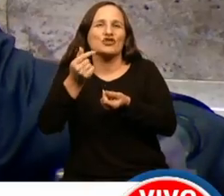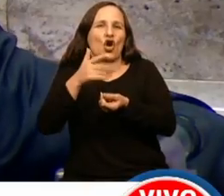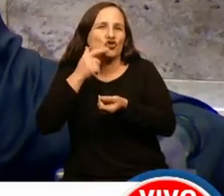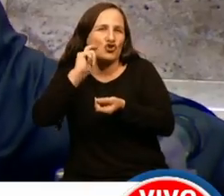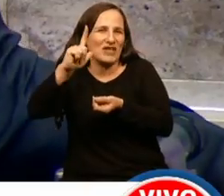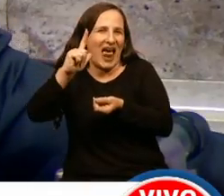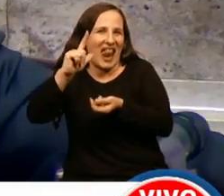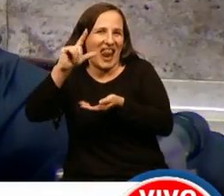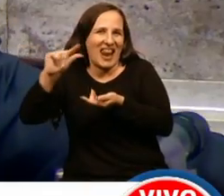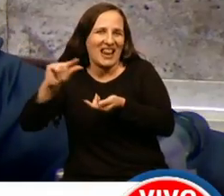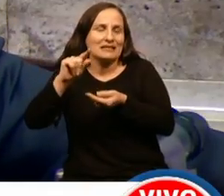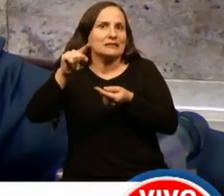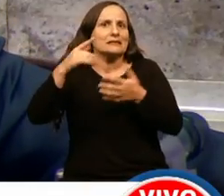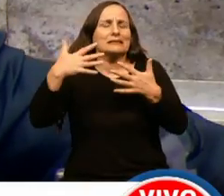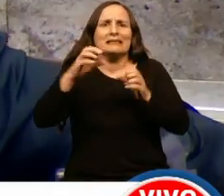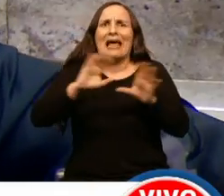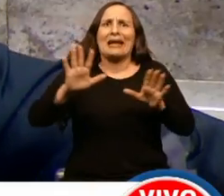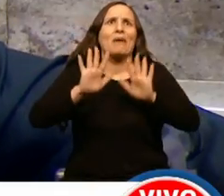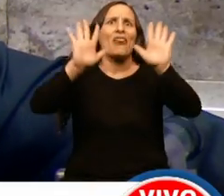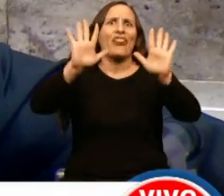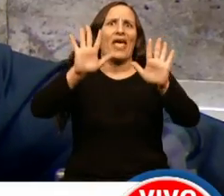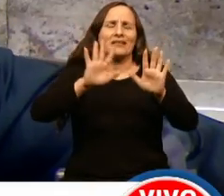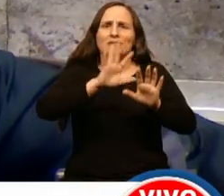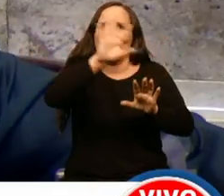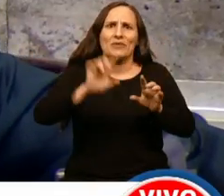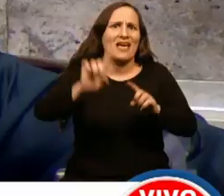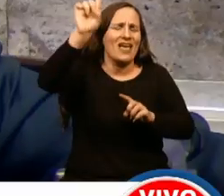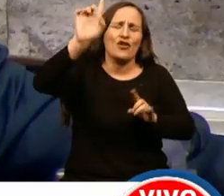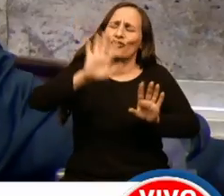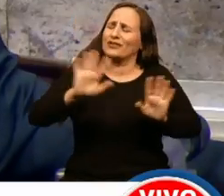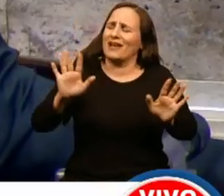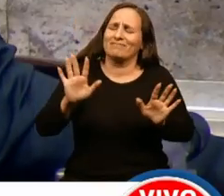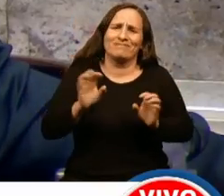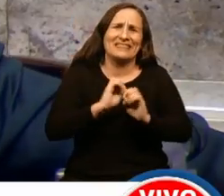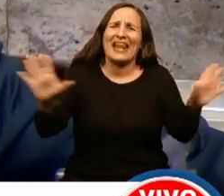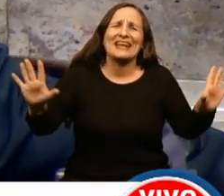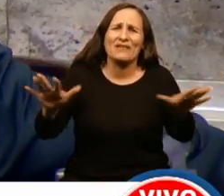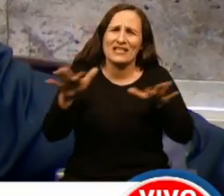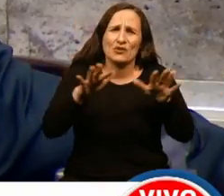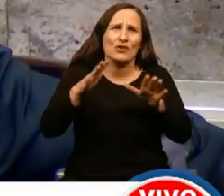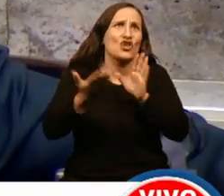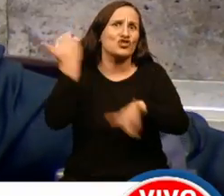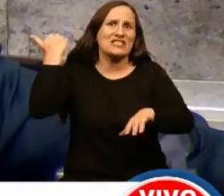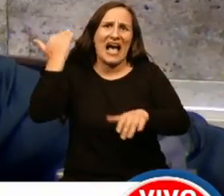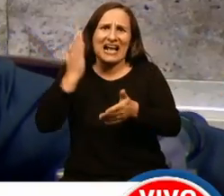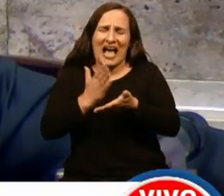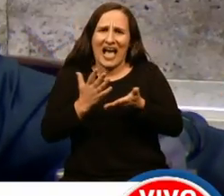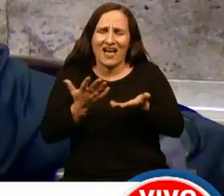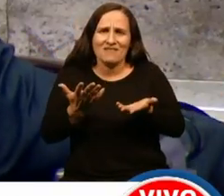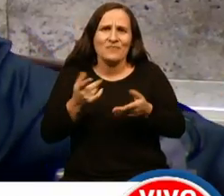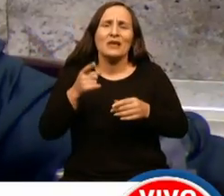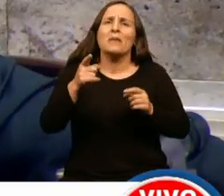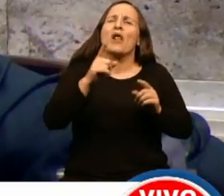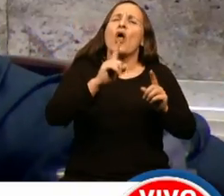norte para las 10 provincias del norte la tarifa social era muy equitativa porque no está subsidiando a todos o al lugar que tiene